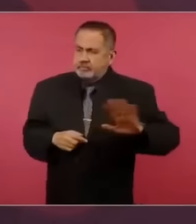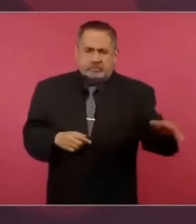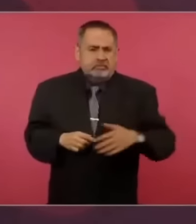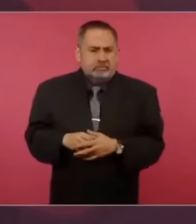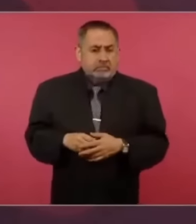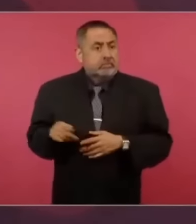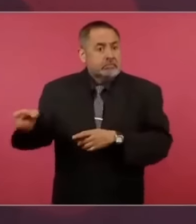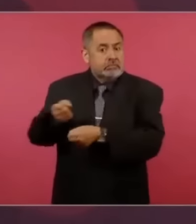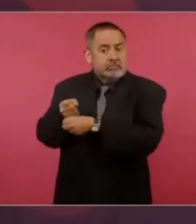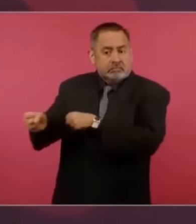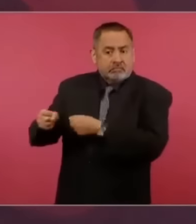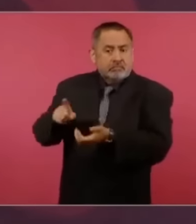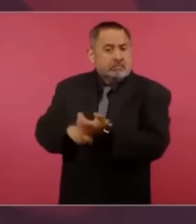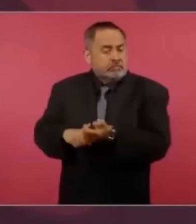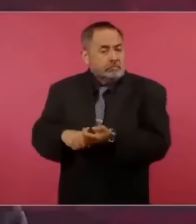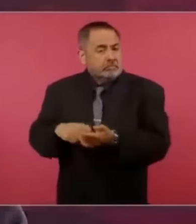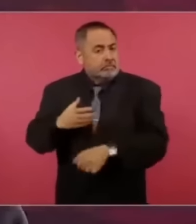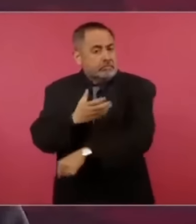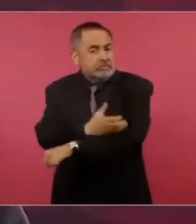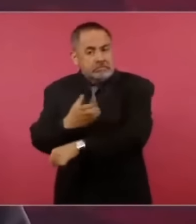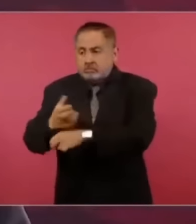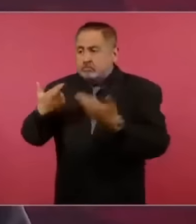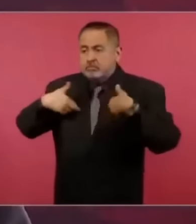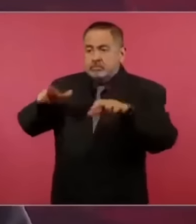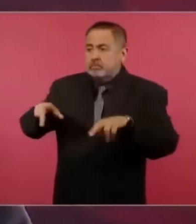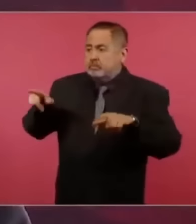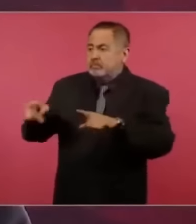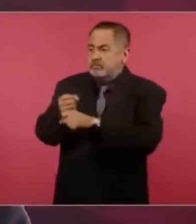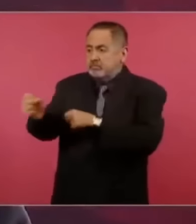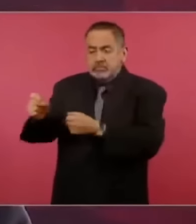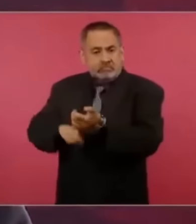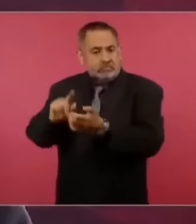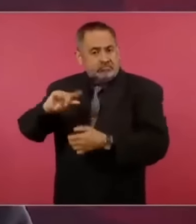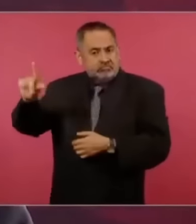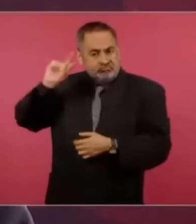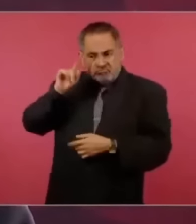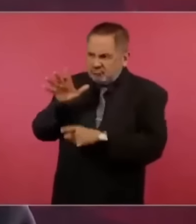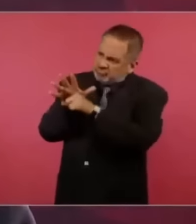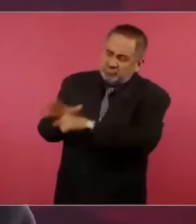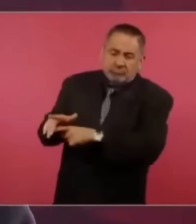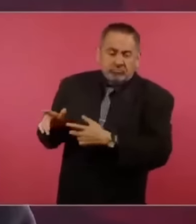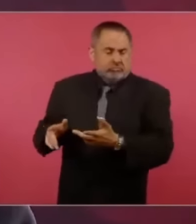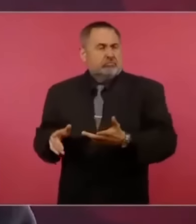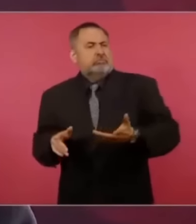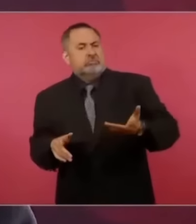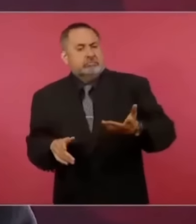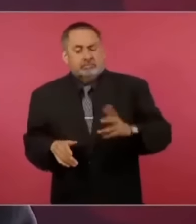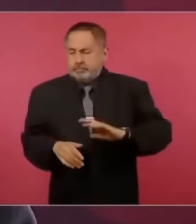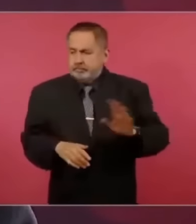agredieron a nuestros representantes diplomáticos.